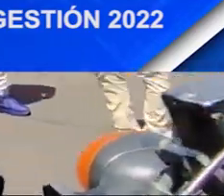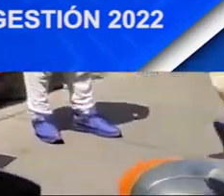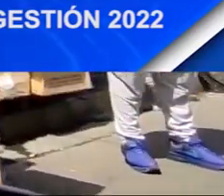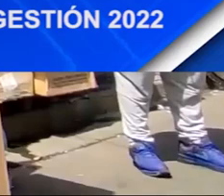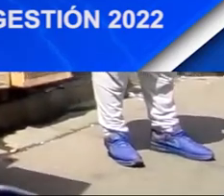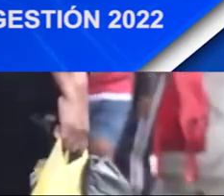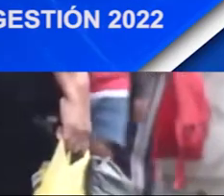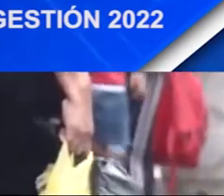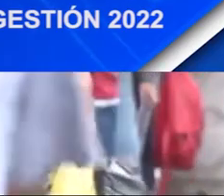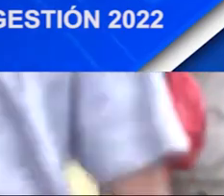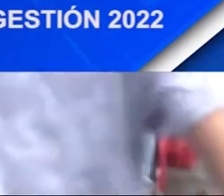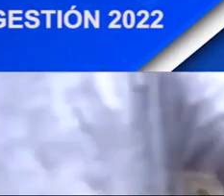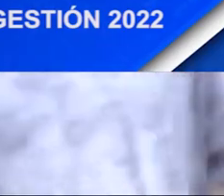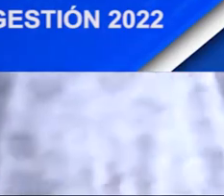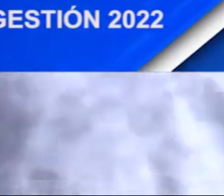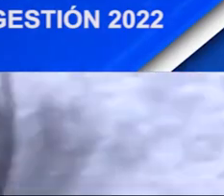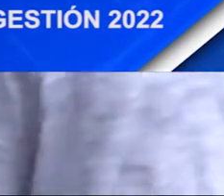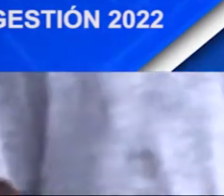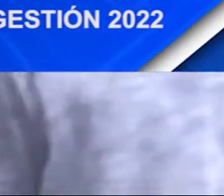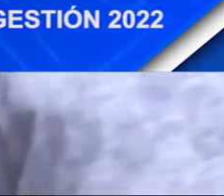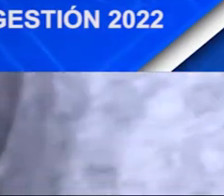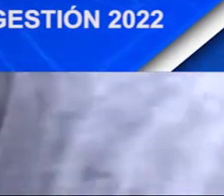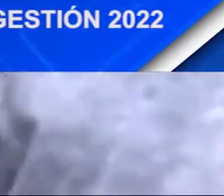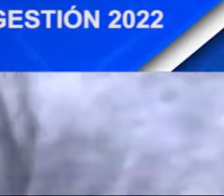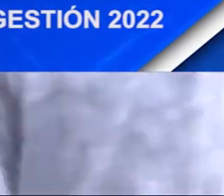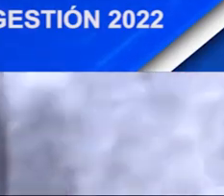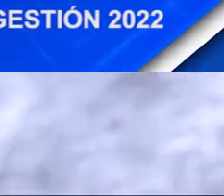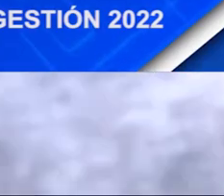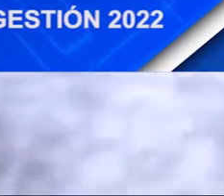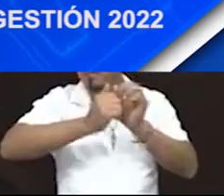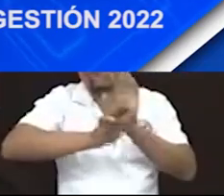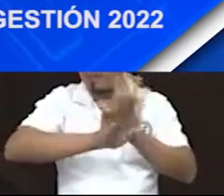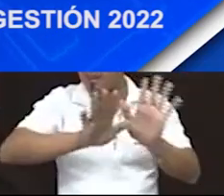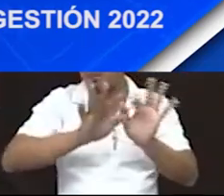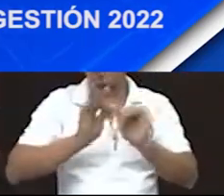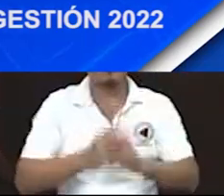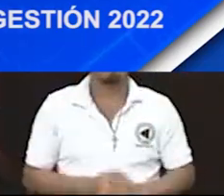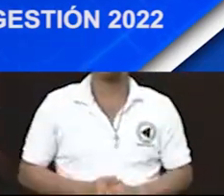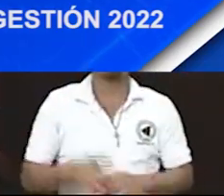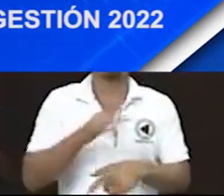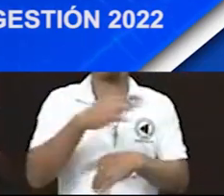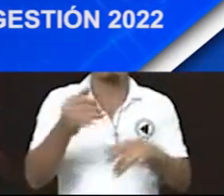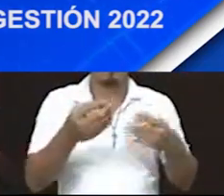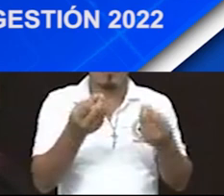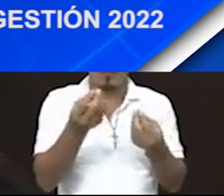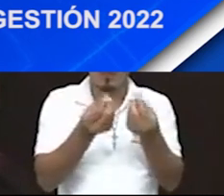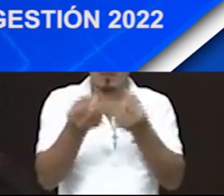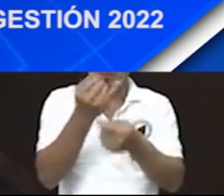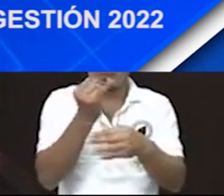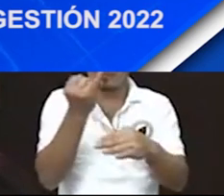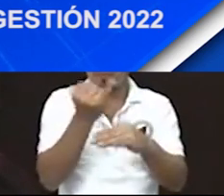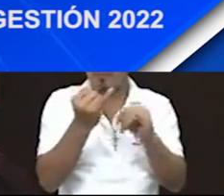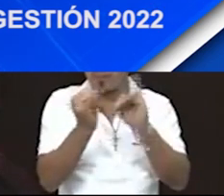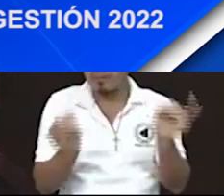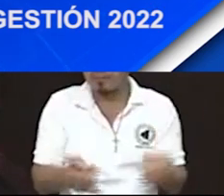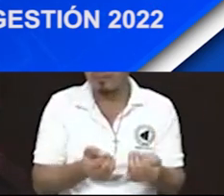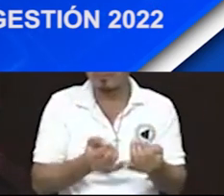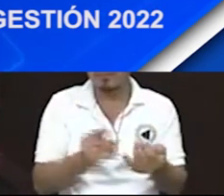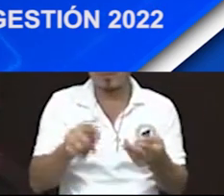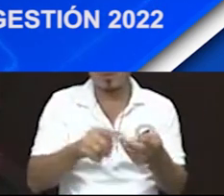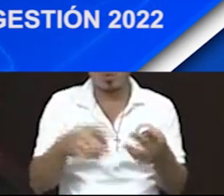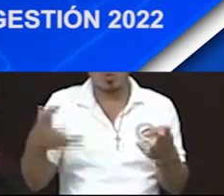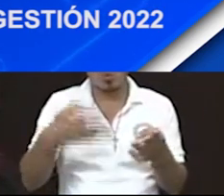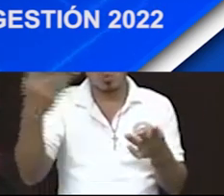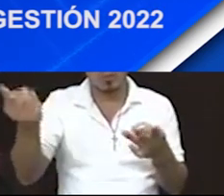los organismos multilaterales, instituciones financieras internacionales y